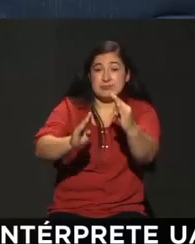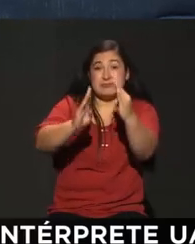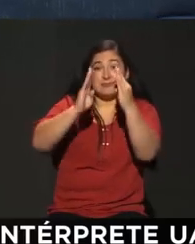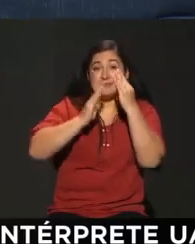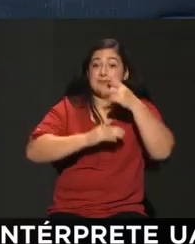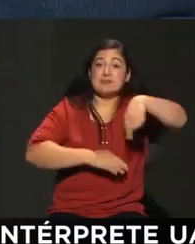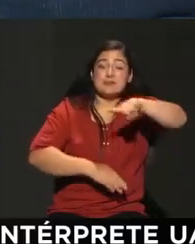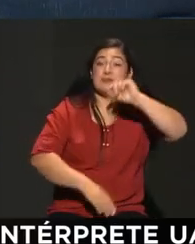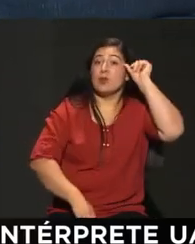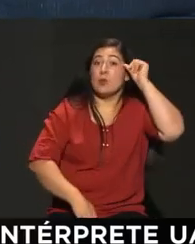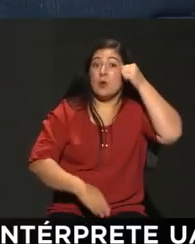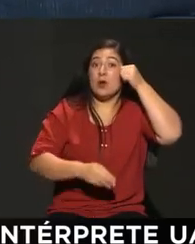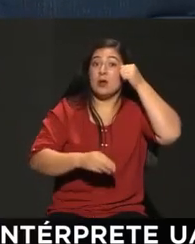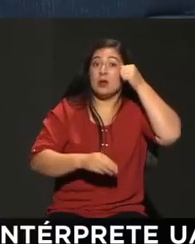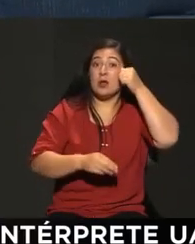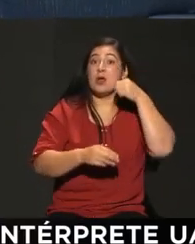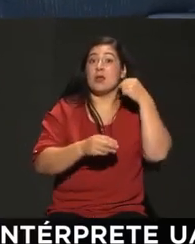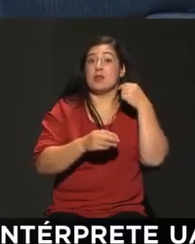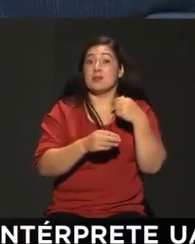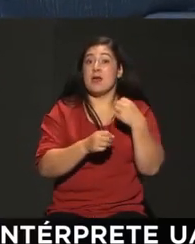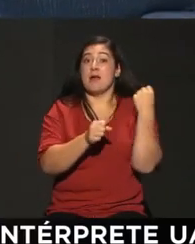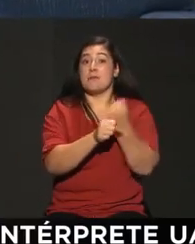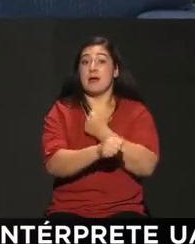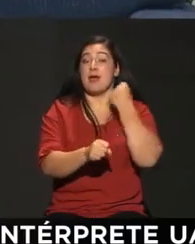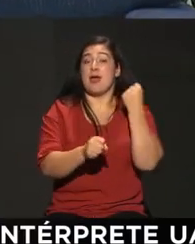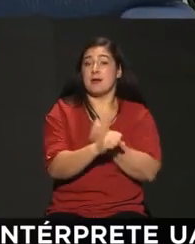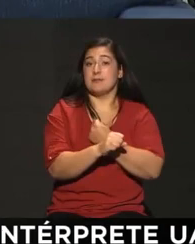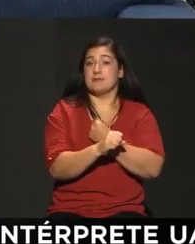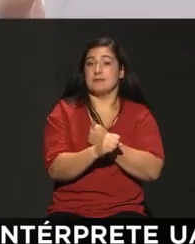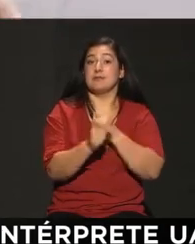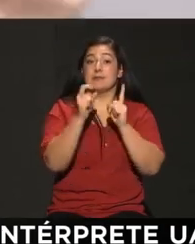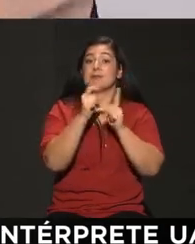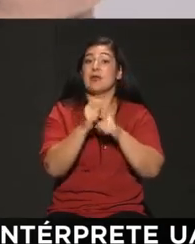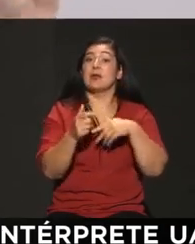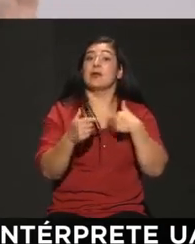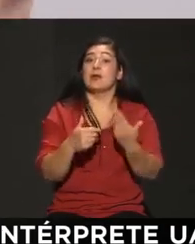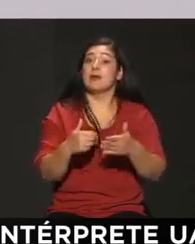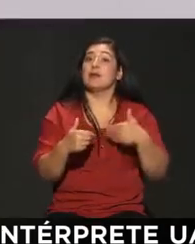Recuerden entonces trabajar. ¿Cómo? Trabajar. Sí.